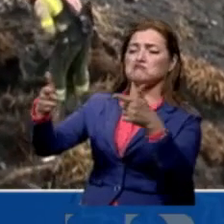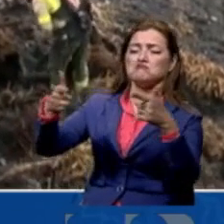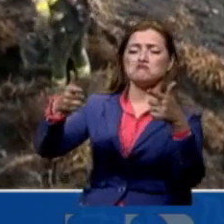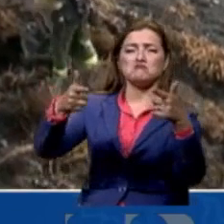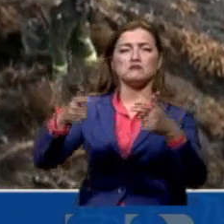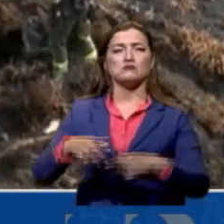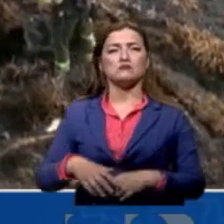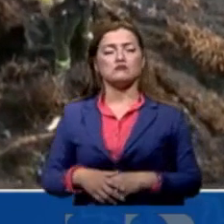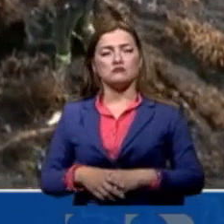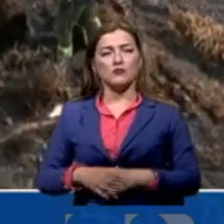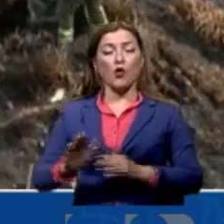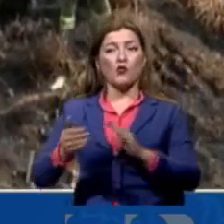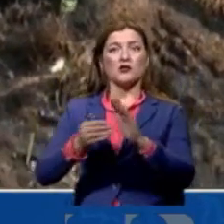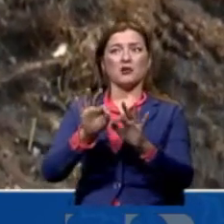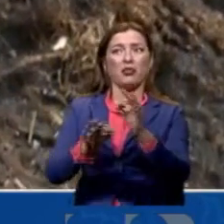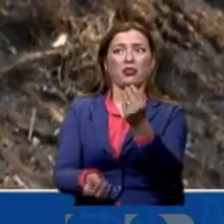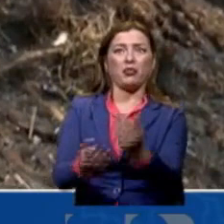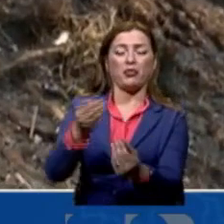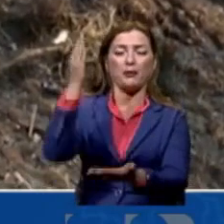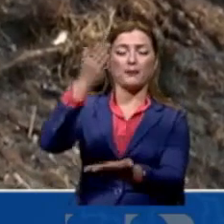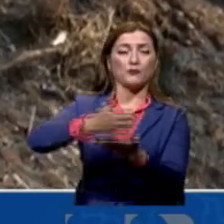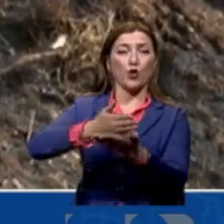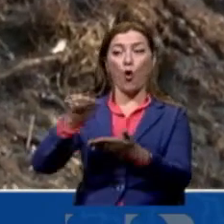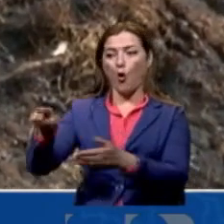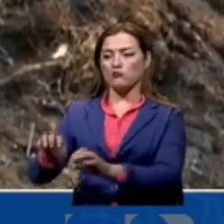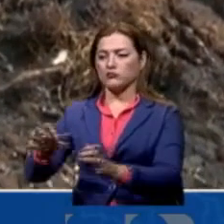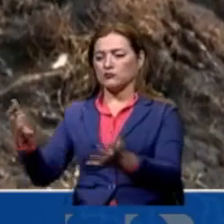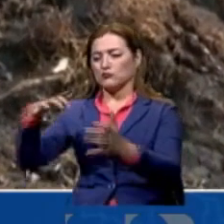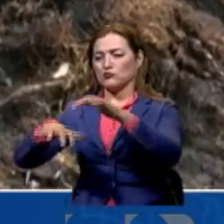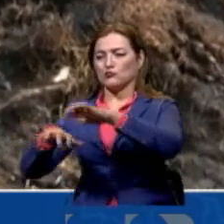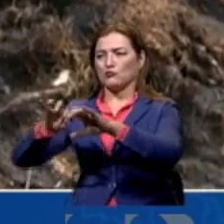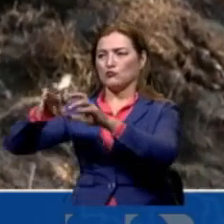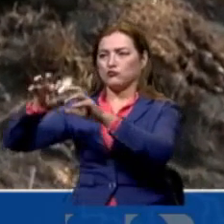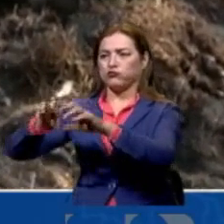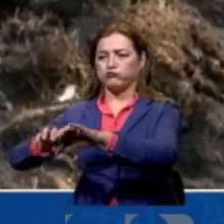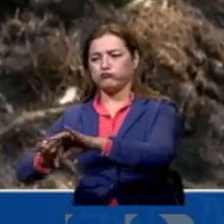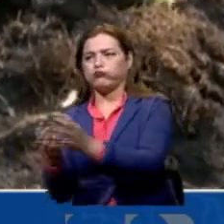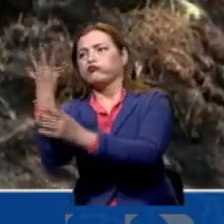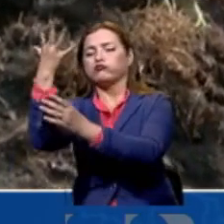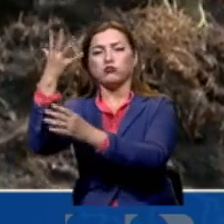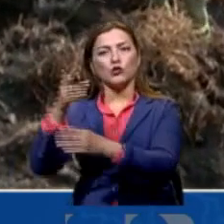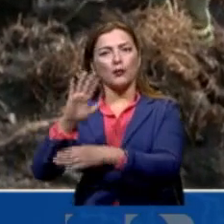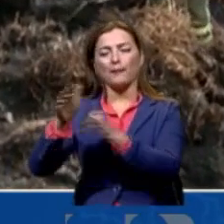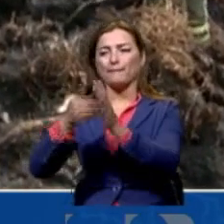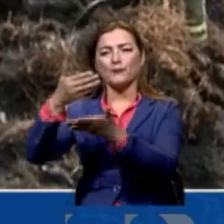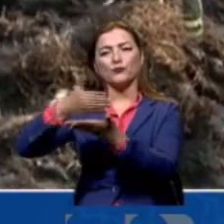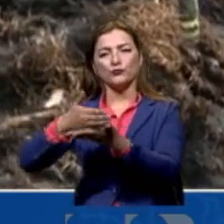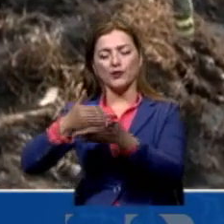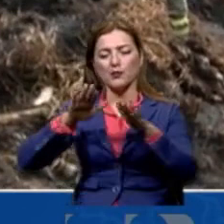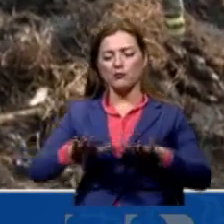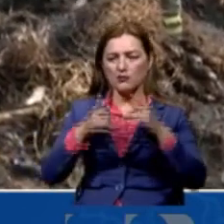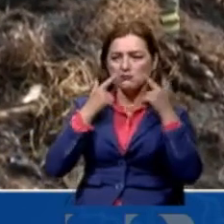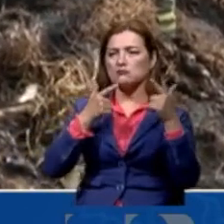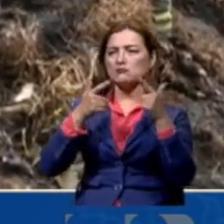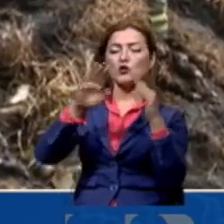que tengamos nuevas novedades referente al incendio, que tengamos incendios en el sector. Va a estar personal aquí con una unidad monitoreando durante